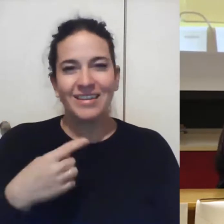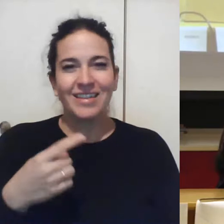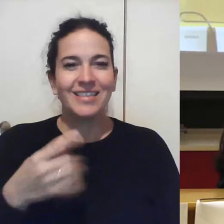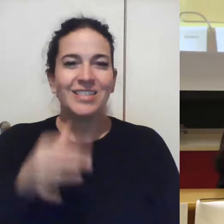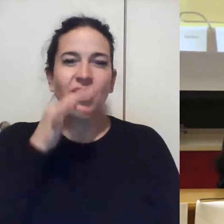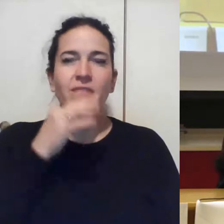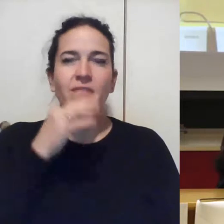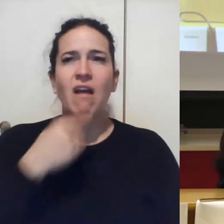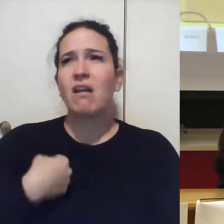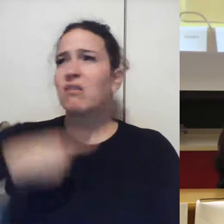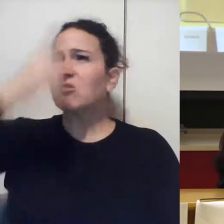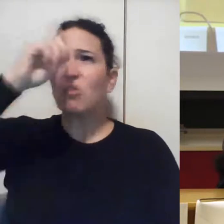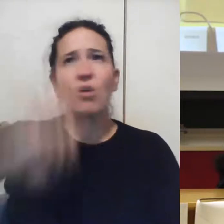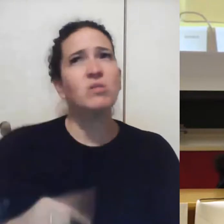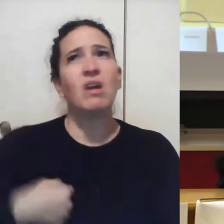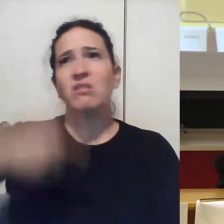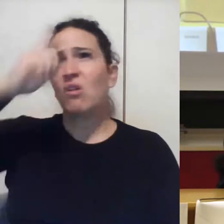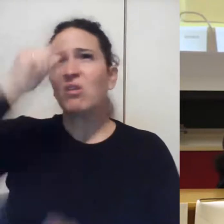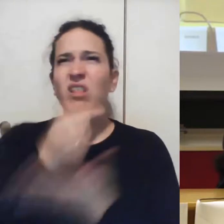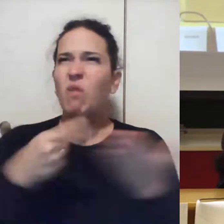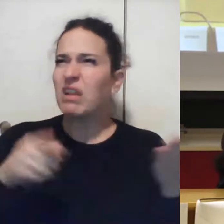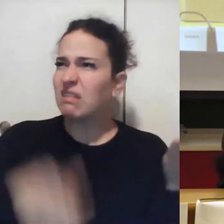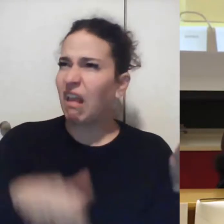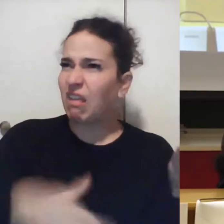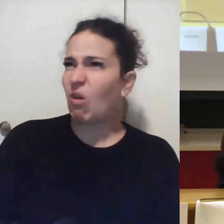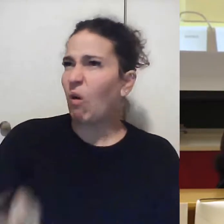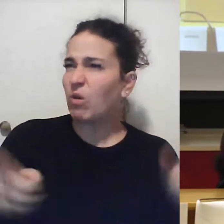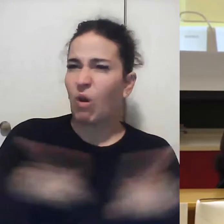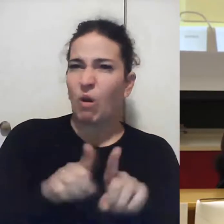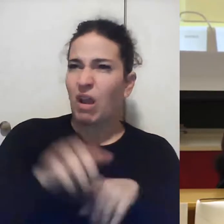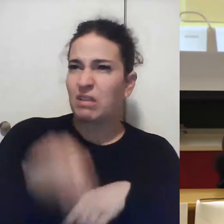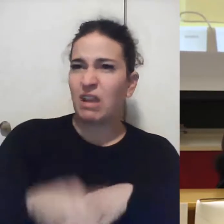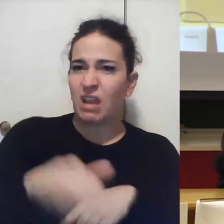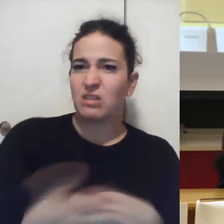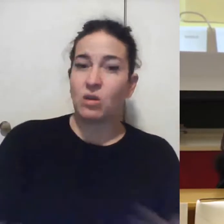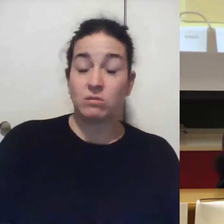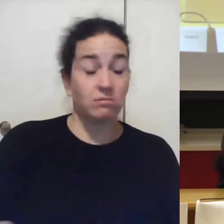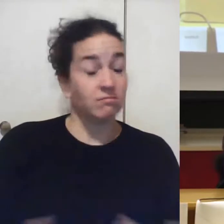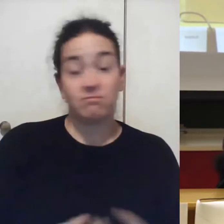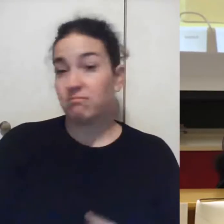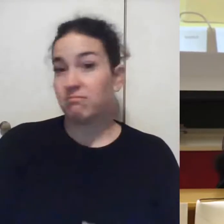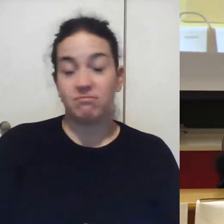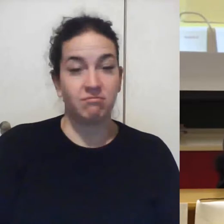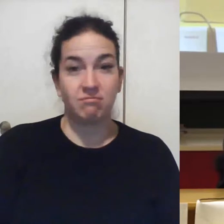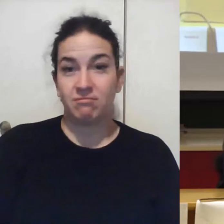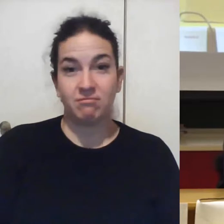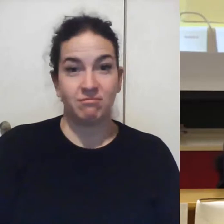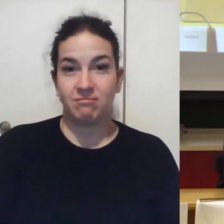de, es que lo de dibujar es de niños. Entonces, bueno, pues eso nos queda un poco en el...